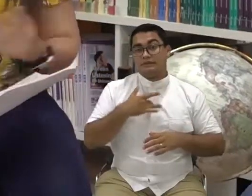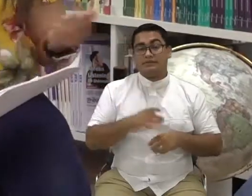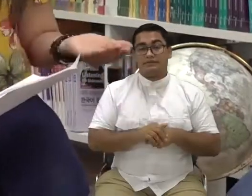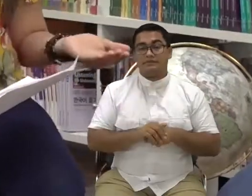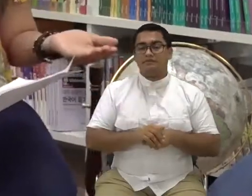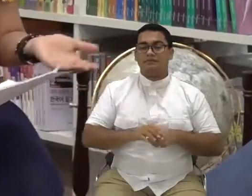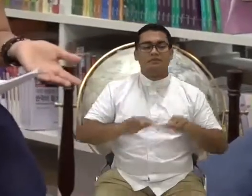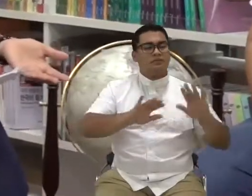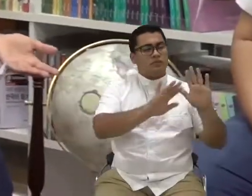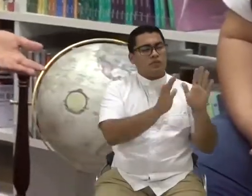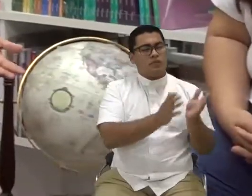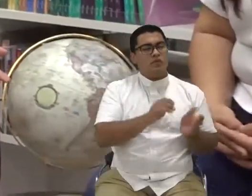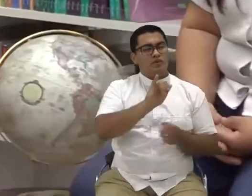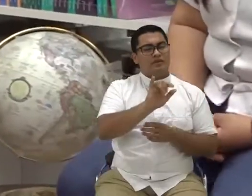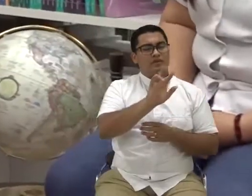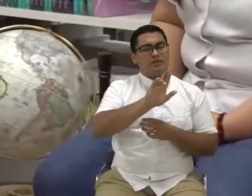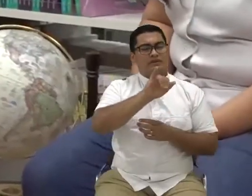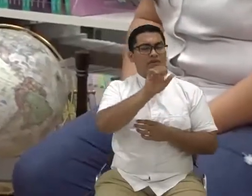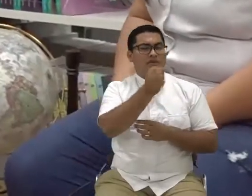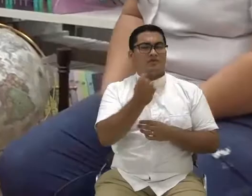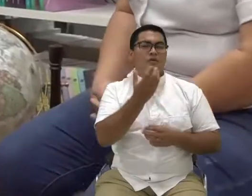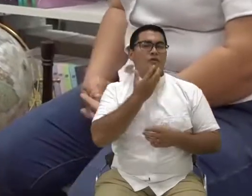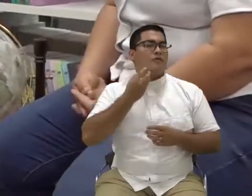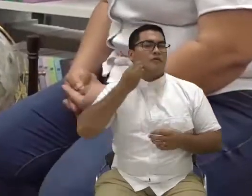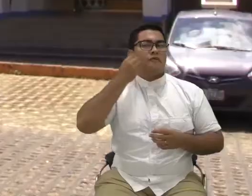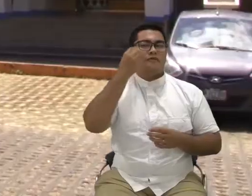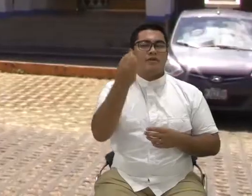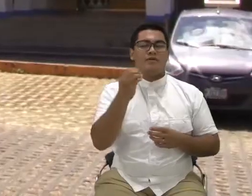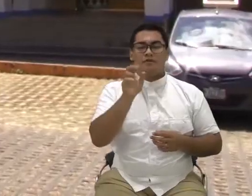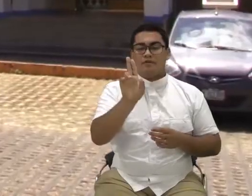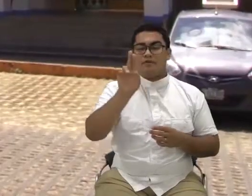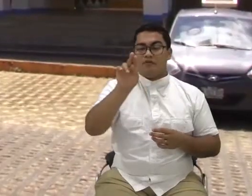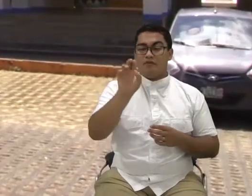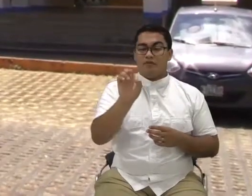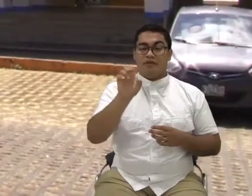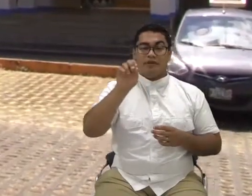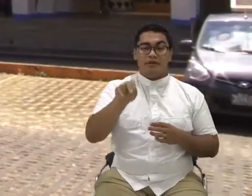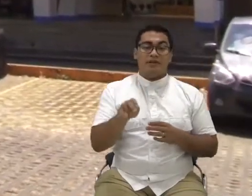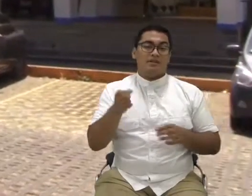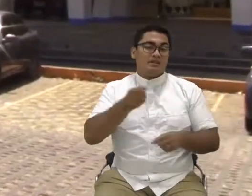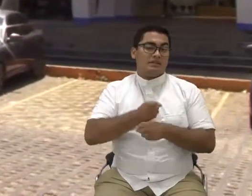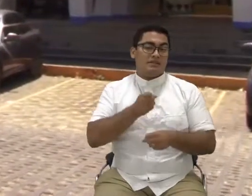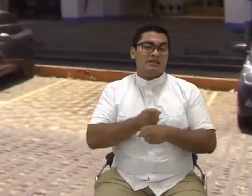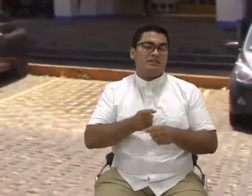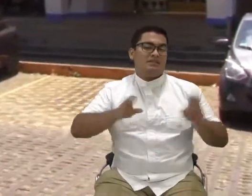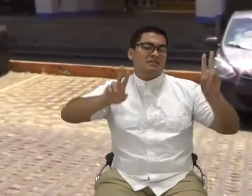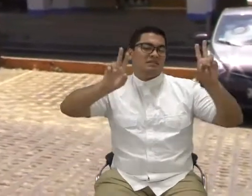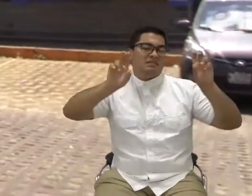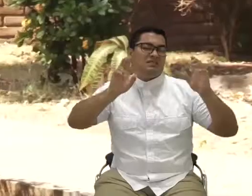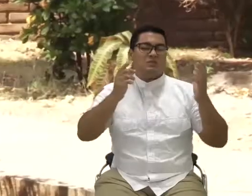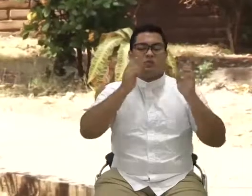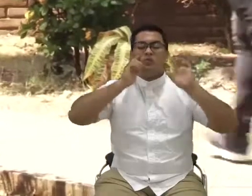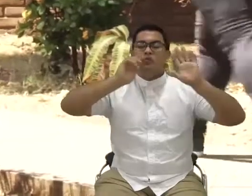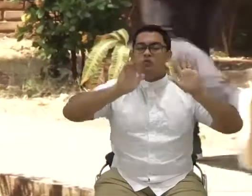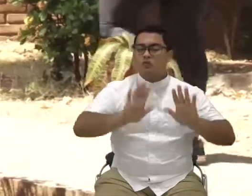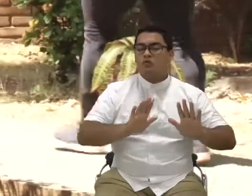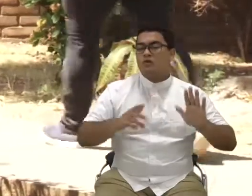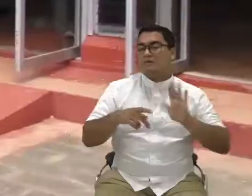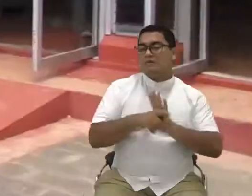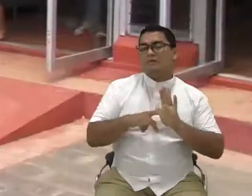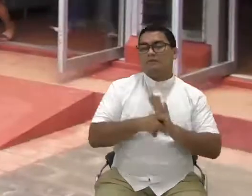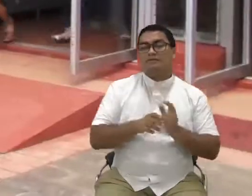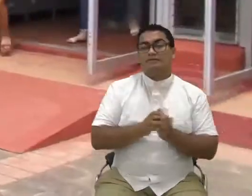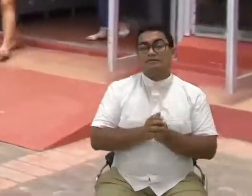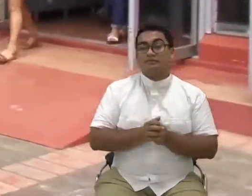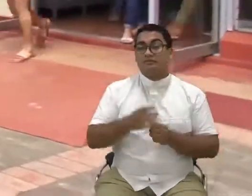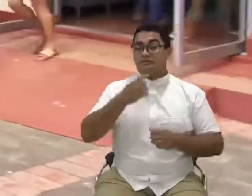Marcela. Iris, ¿cómo desde el liderazgo de los jóvenes están ellos insertando en este tema? Bueno, mira, para comenzar yo te diría de